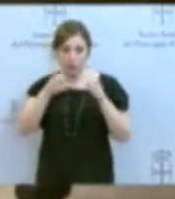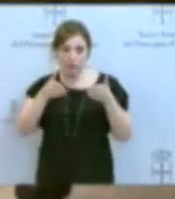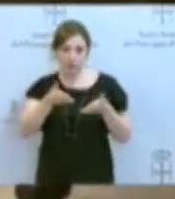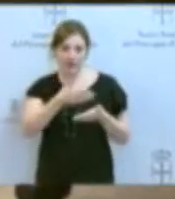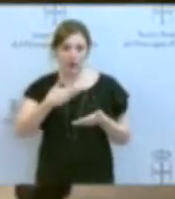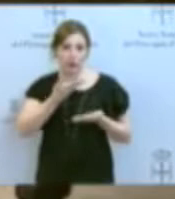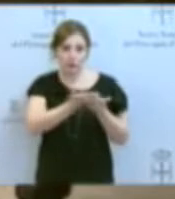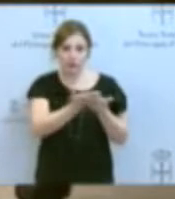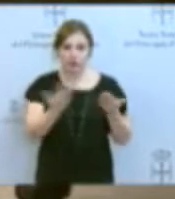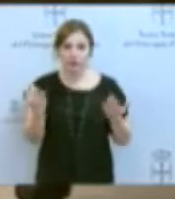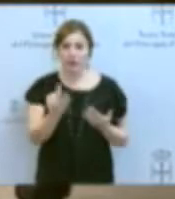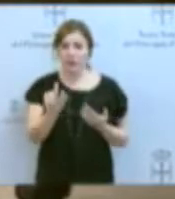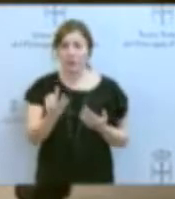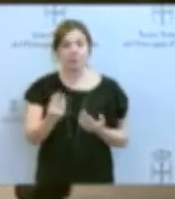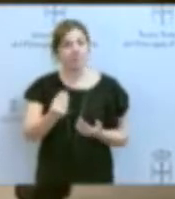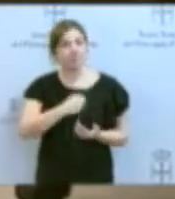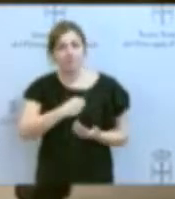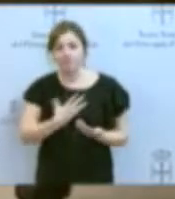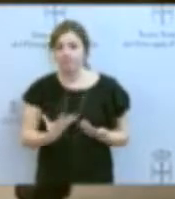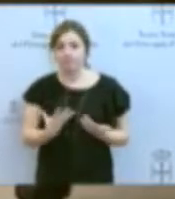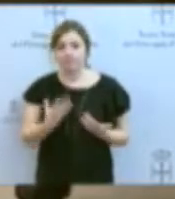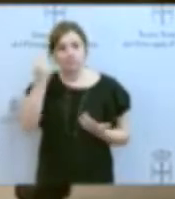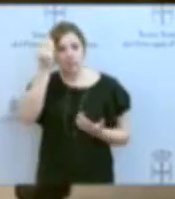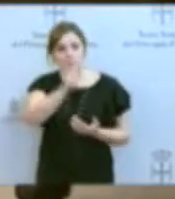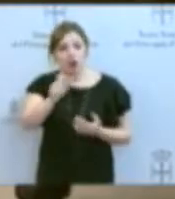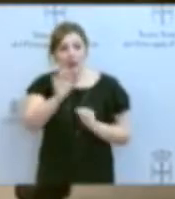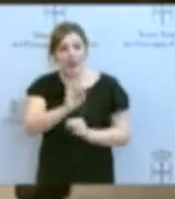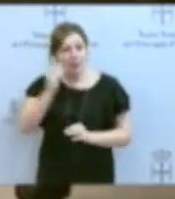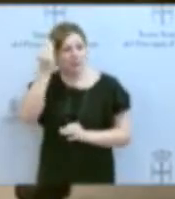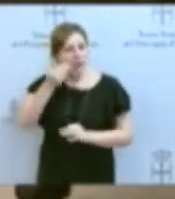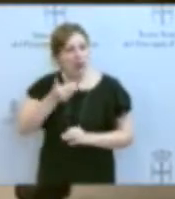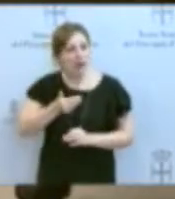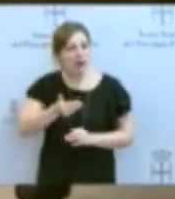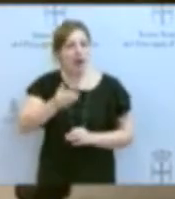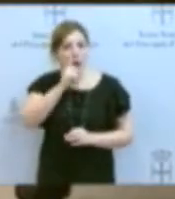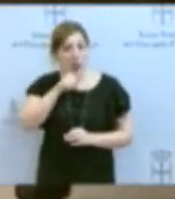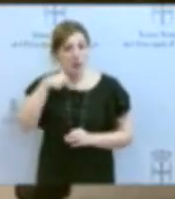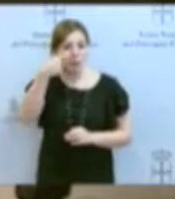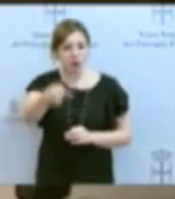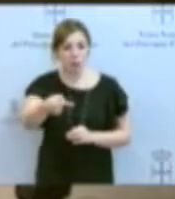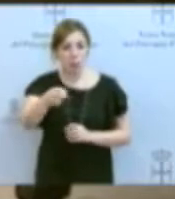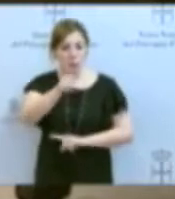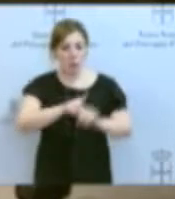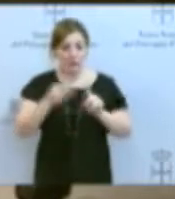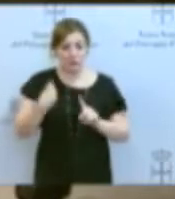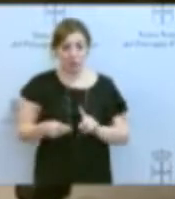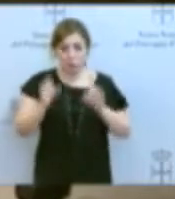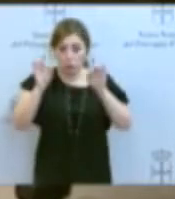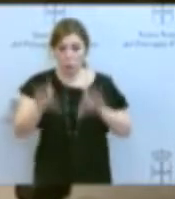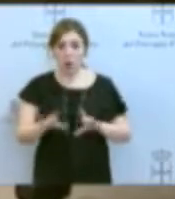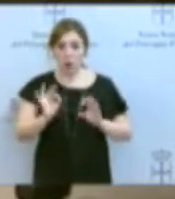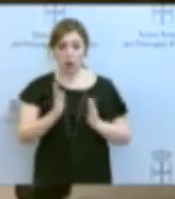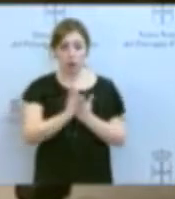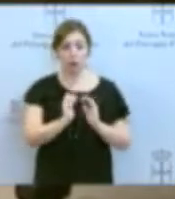que es que, desgraciadamente, creo que nadie que predijese que el año que viene va a haber exactamente los mismos problemas en el inicio del